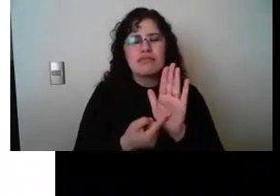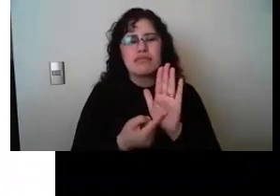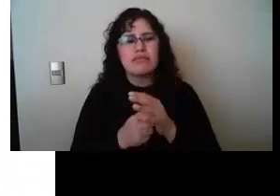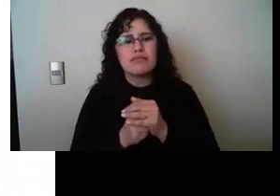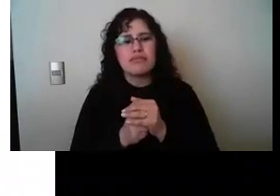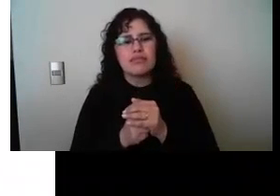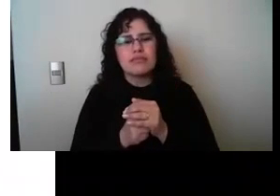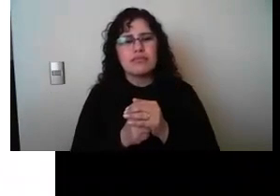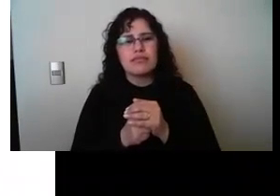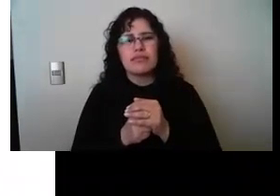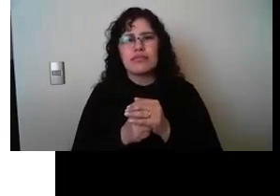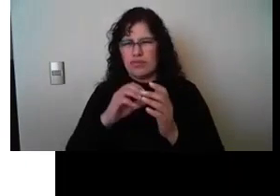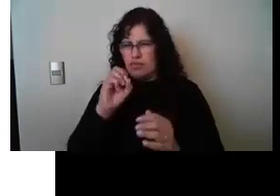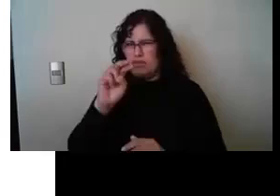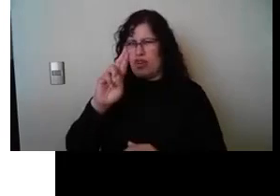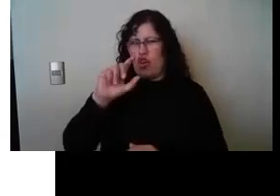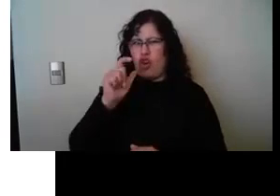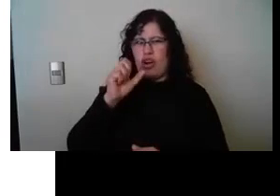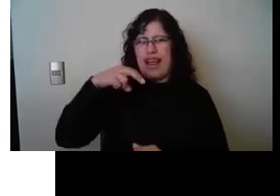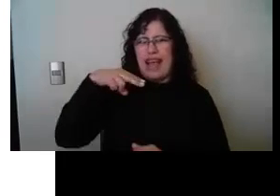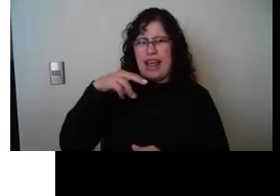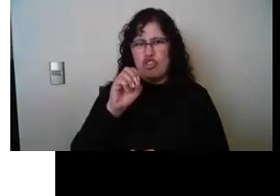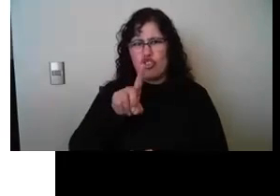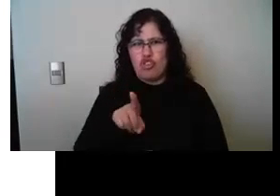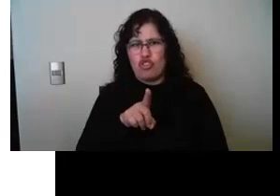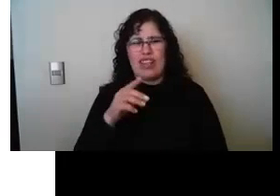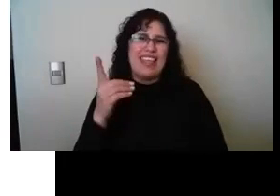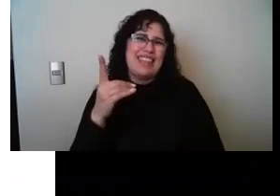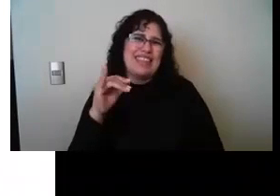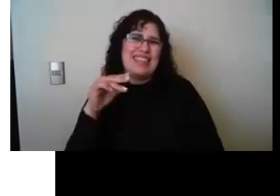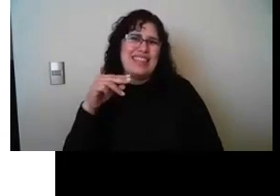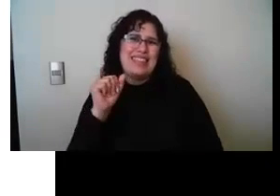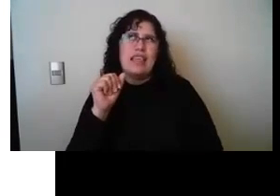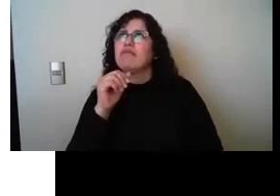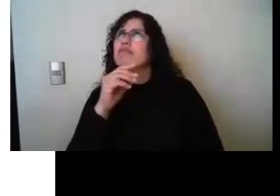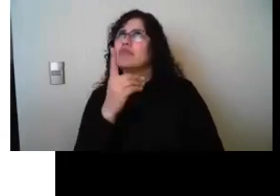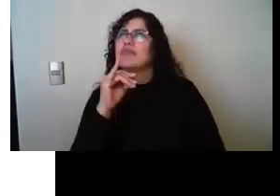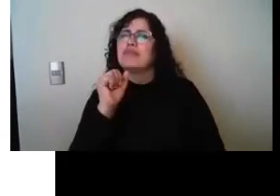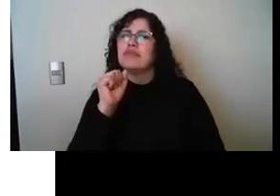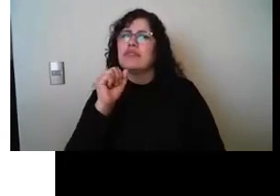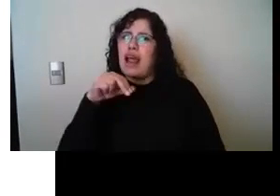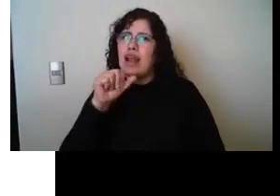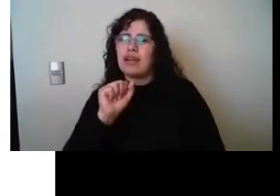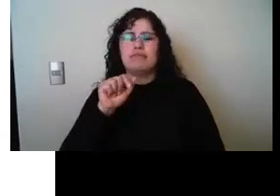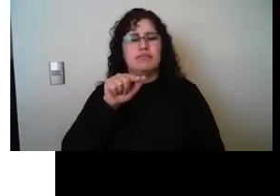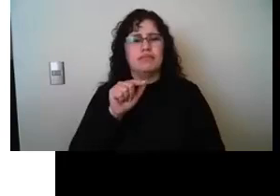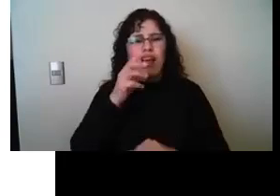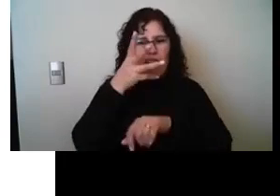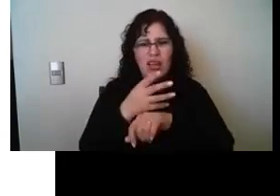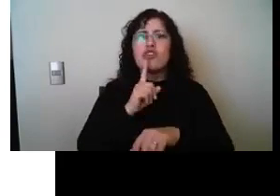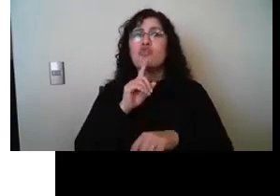órganos dianas, digamos, o dónde se dirigen? ¿Cuáles son? Tenemos un tubérculo olfatorio,